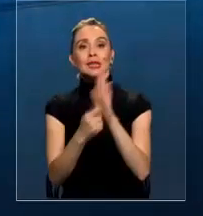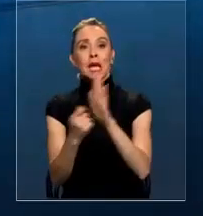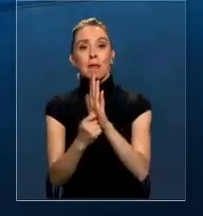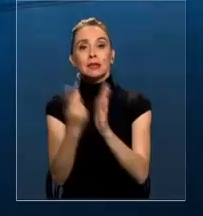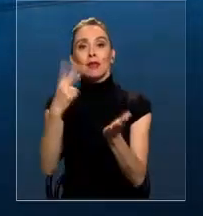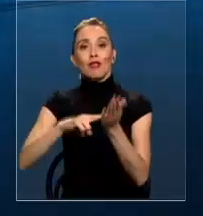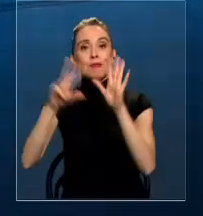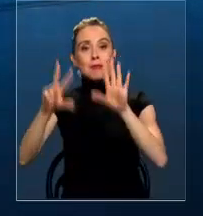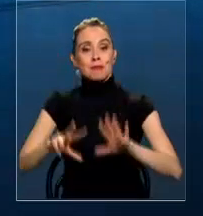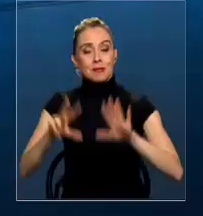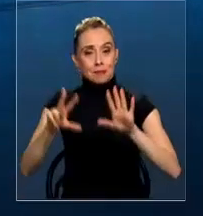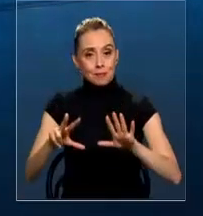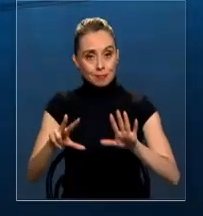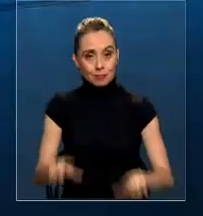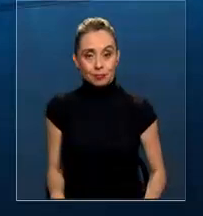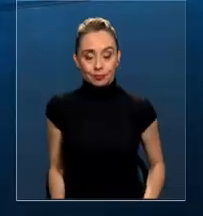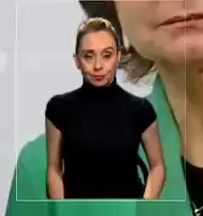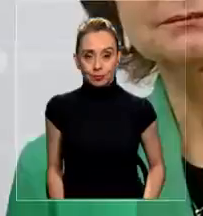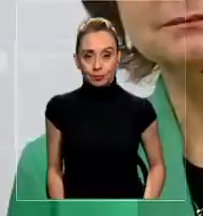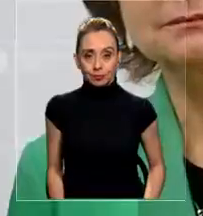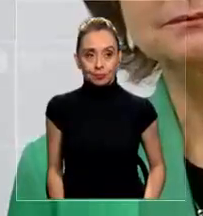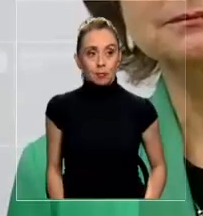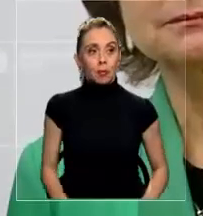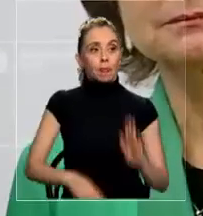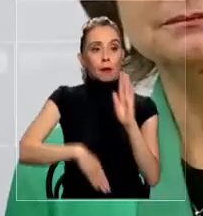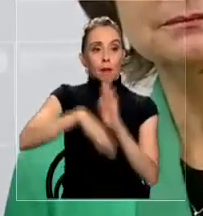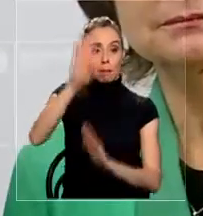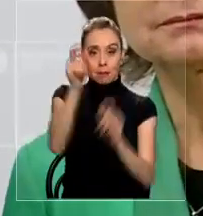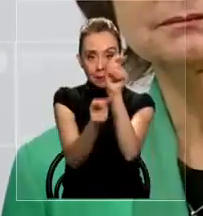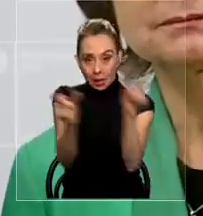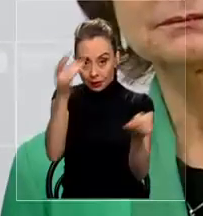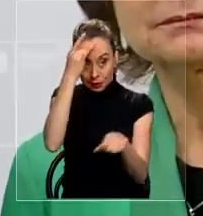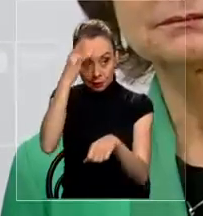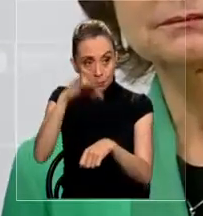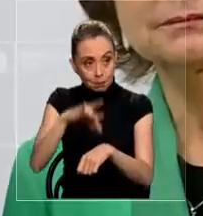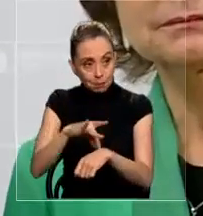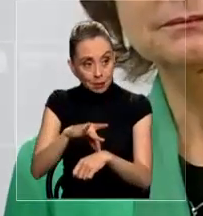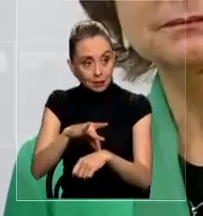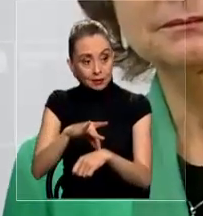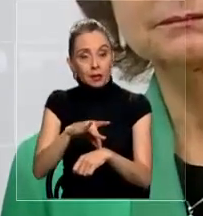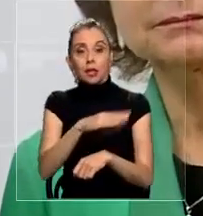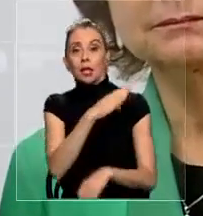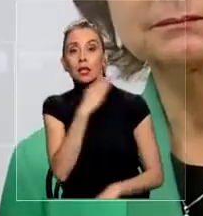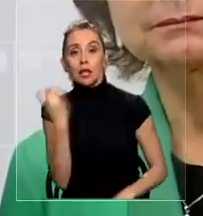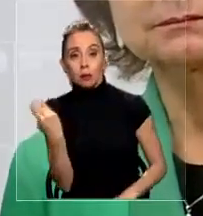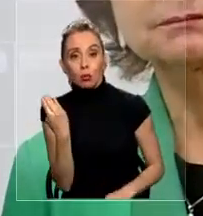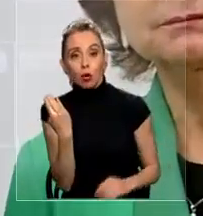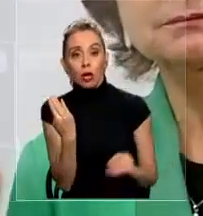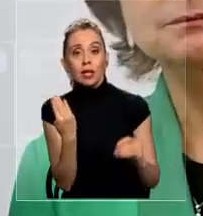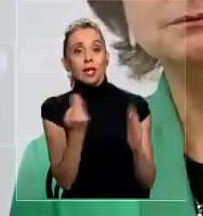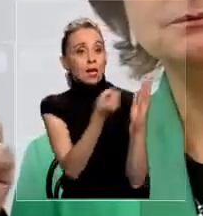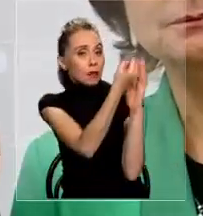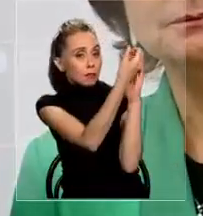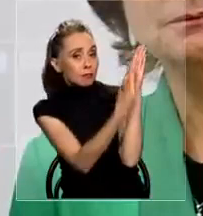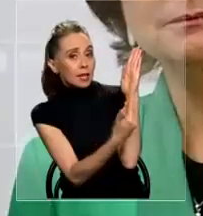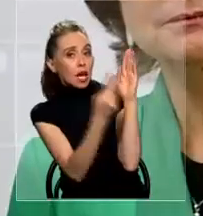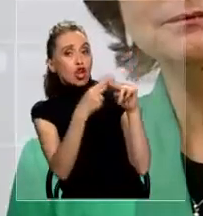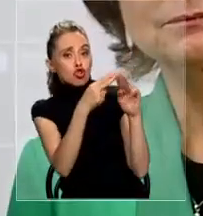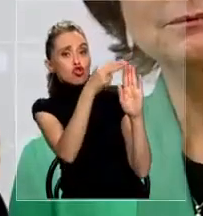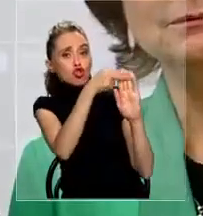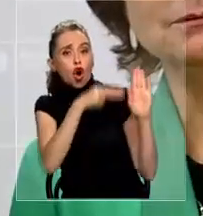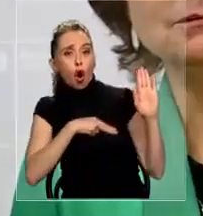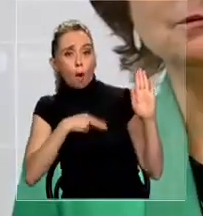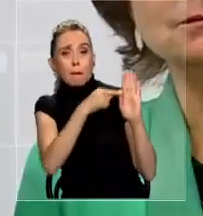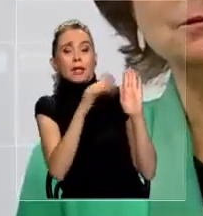del 2018. La gran mayoría de los pacientes que fallecen en esta lista de espera no